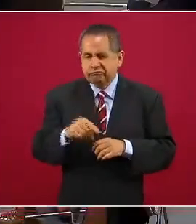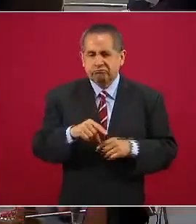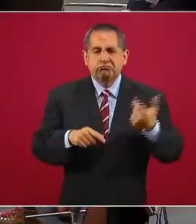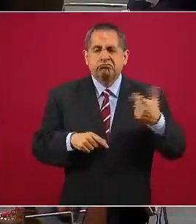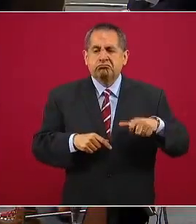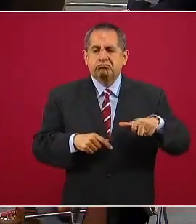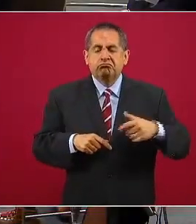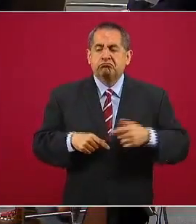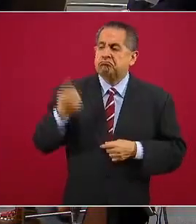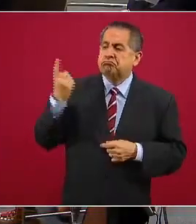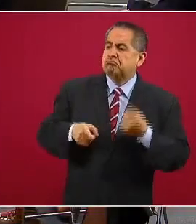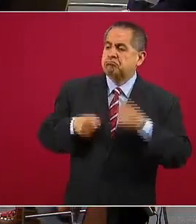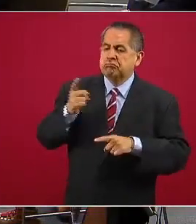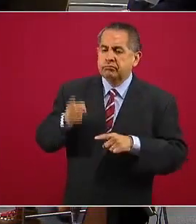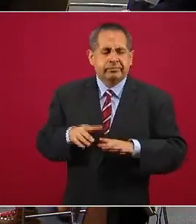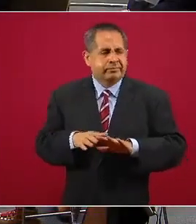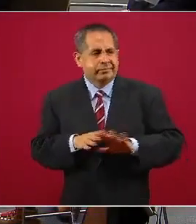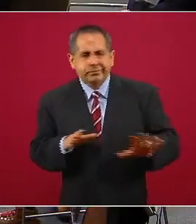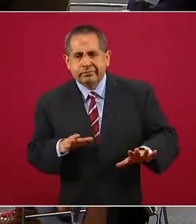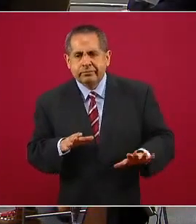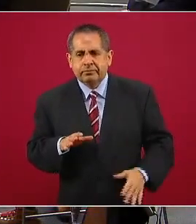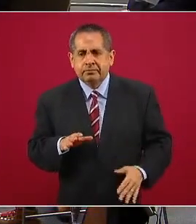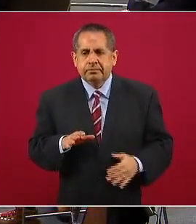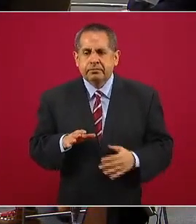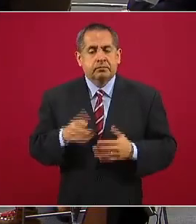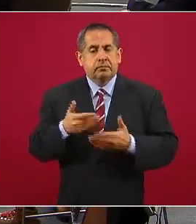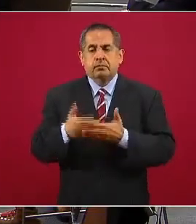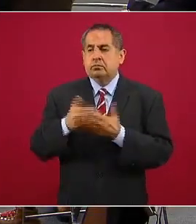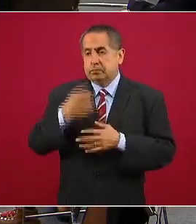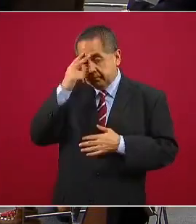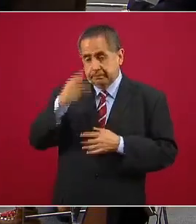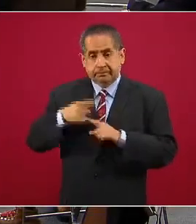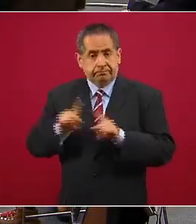económico el que domina en México.